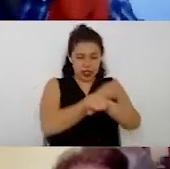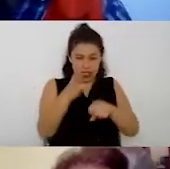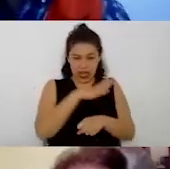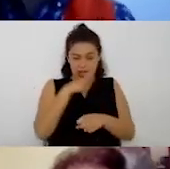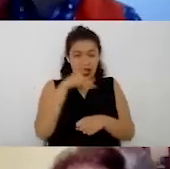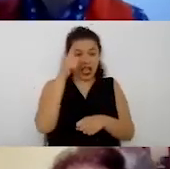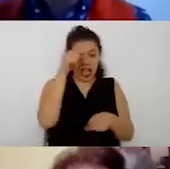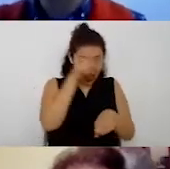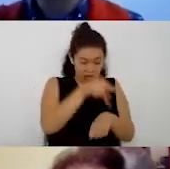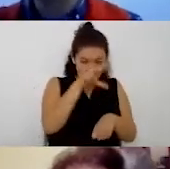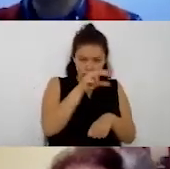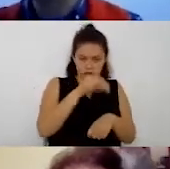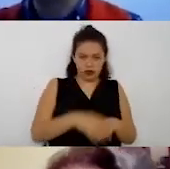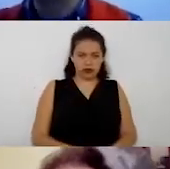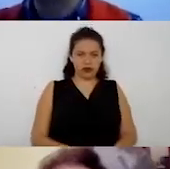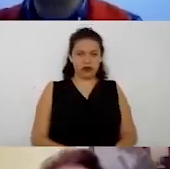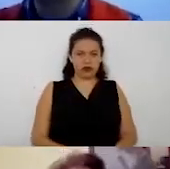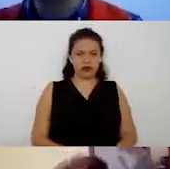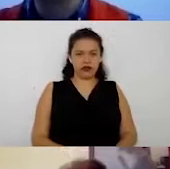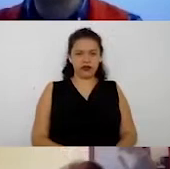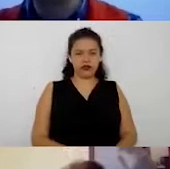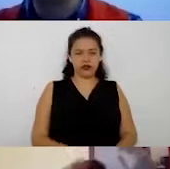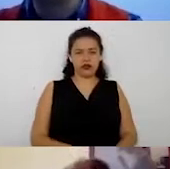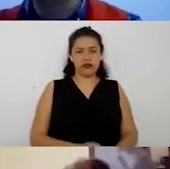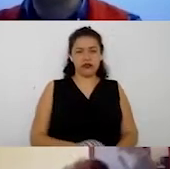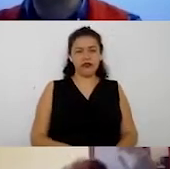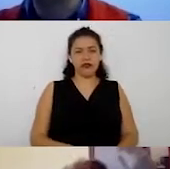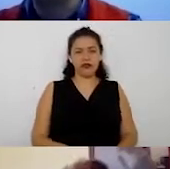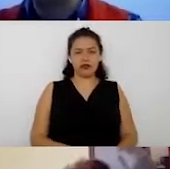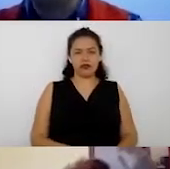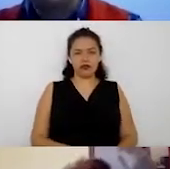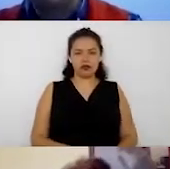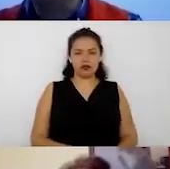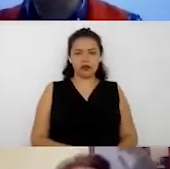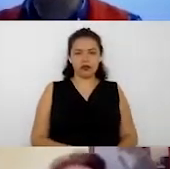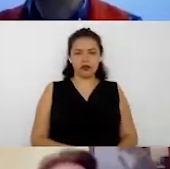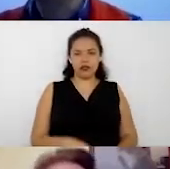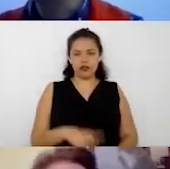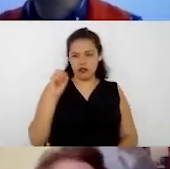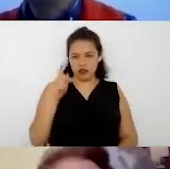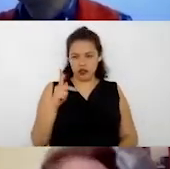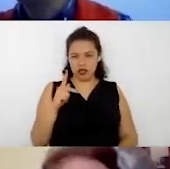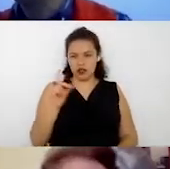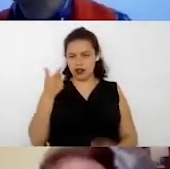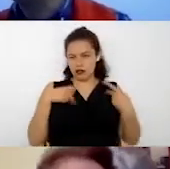Que no es directamente donde está nuestra herida, donde está nuestra hemorragia. Ujú. Ok. ¿Alguien